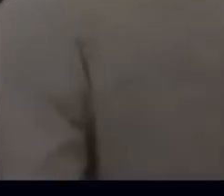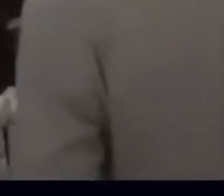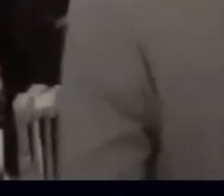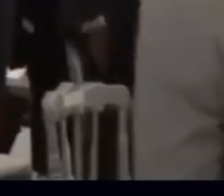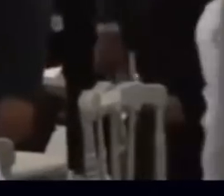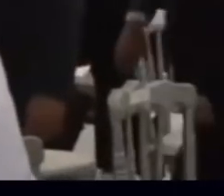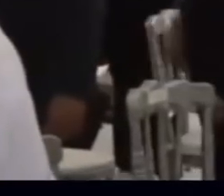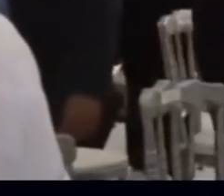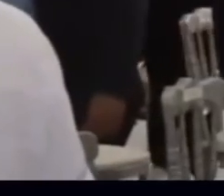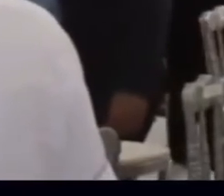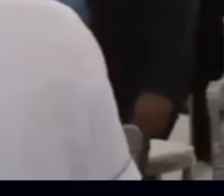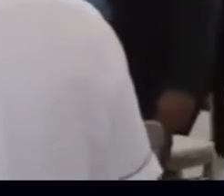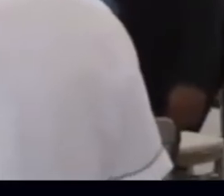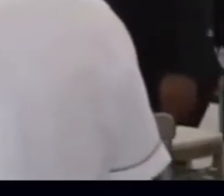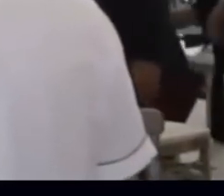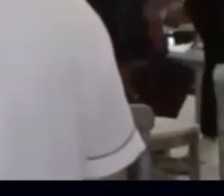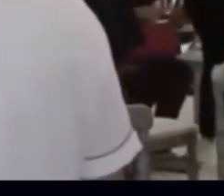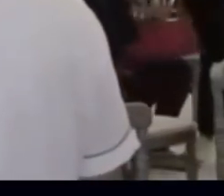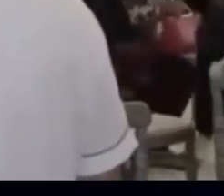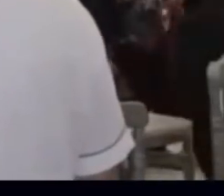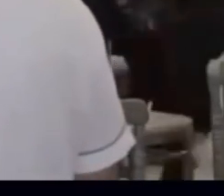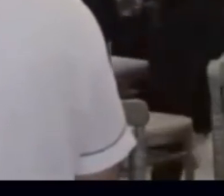Que le caracteriza